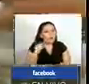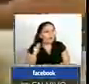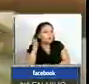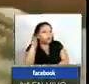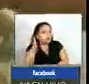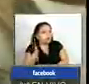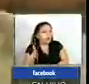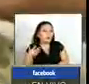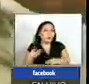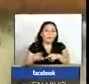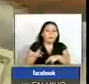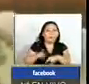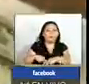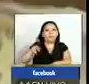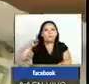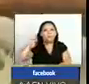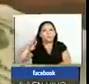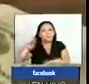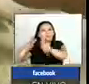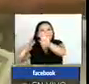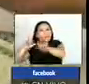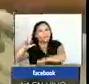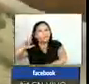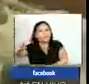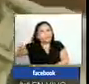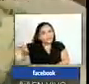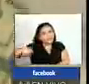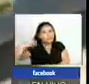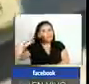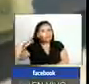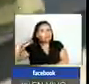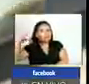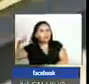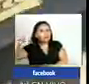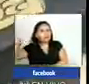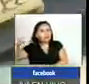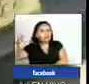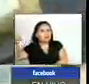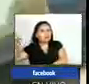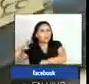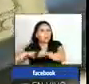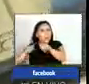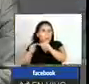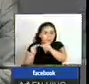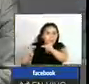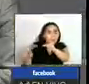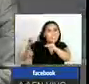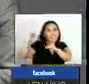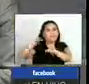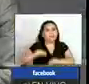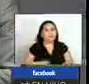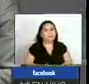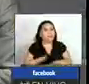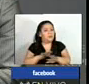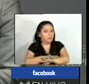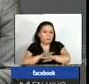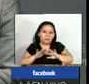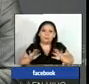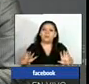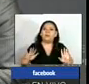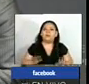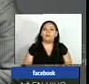impuestos sumara 473 millones de dólares, pero esta cifra fue superada. Y hemos cerrado